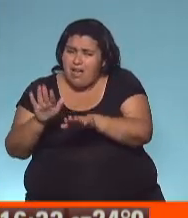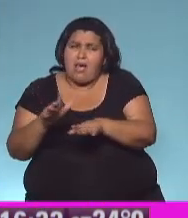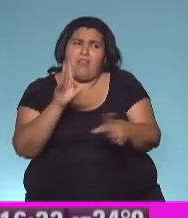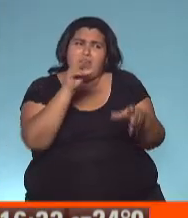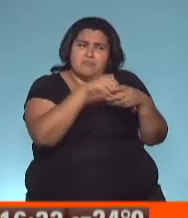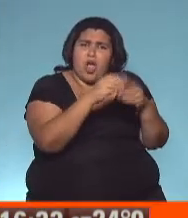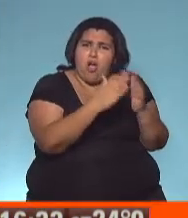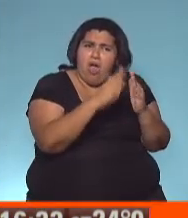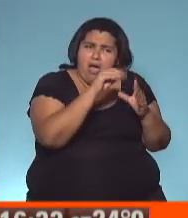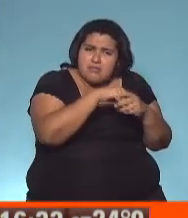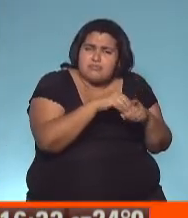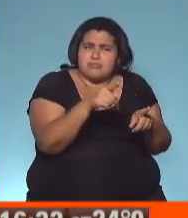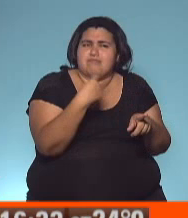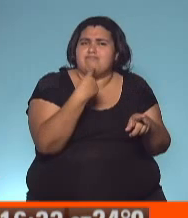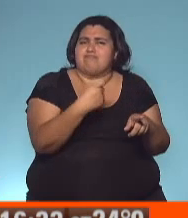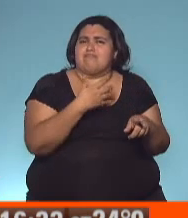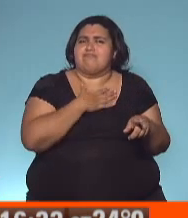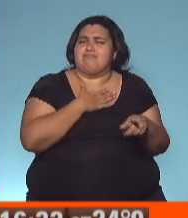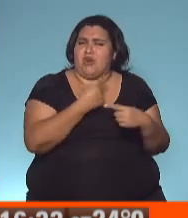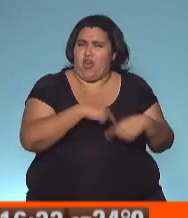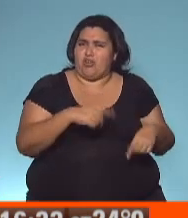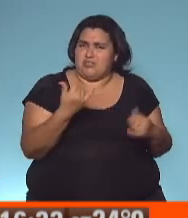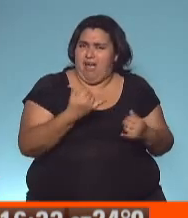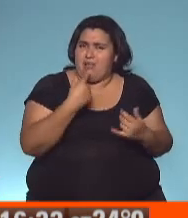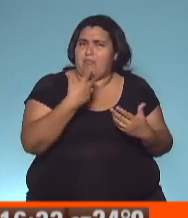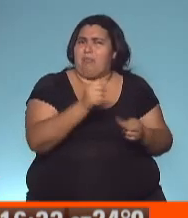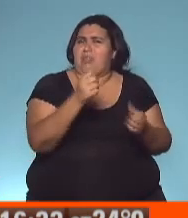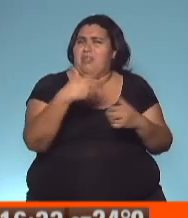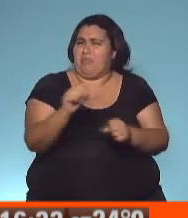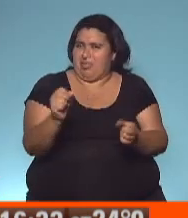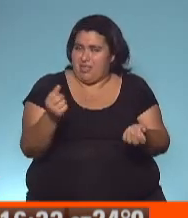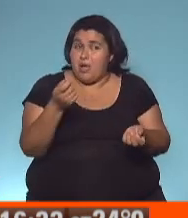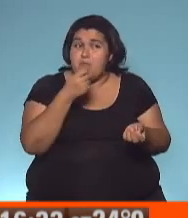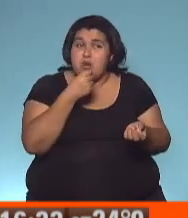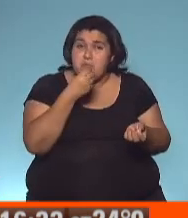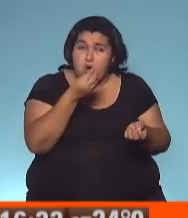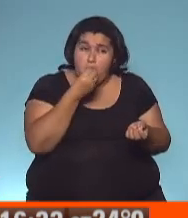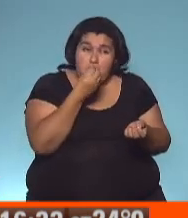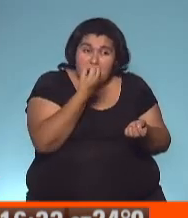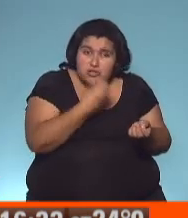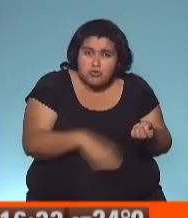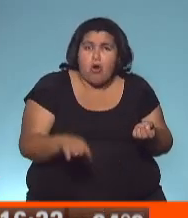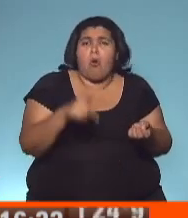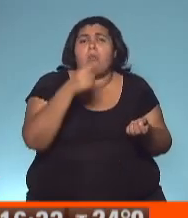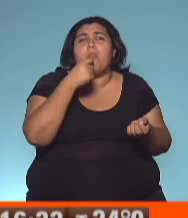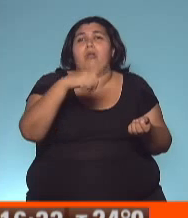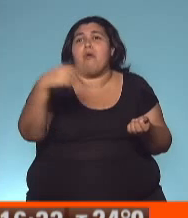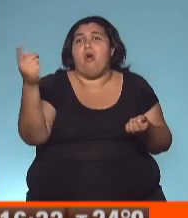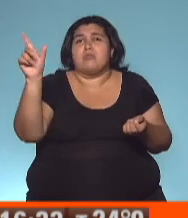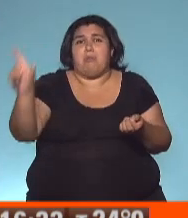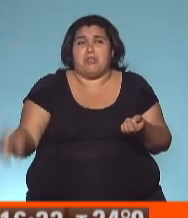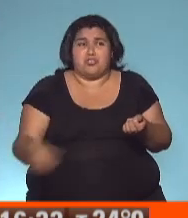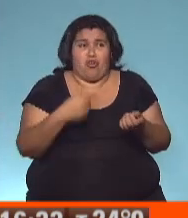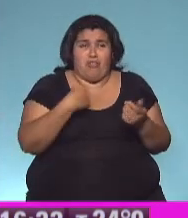dan cuenta de un montón de cosas. Hoy, si por ahí te sobra un plato de comida, te tocas el timbre a un vecino y se lo das, o